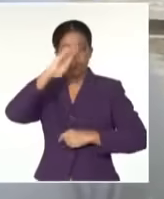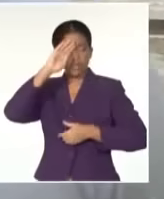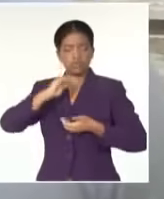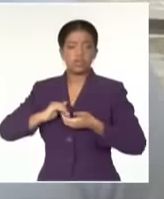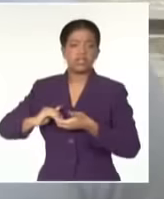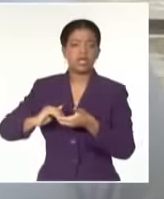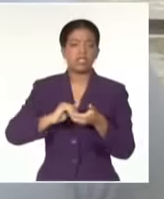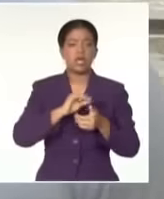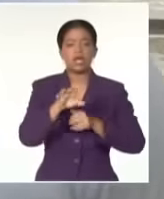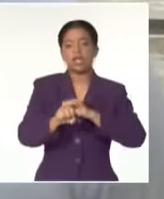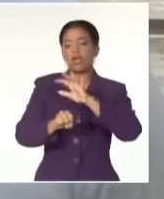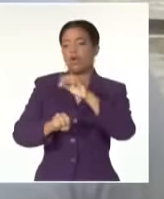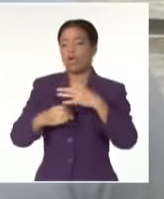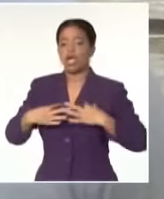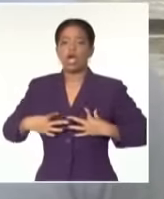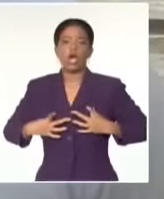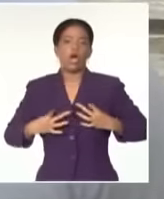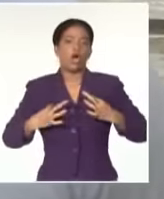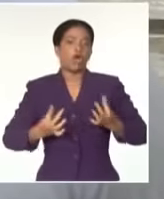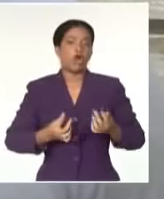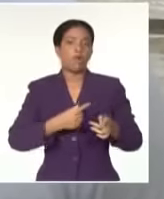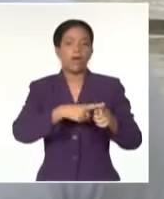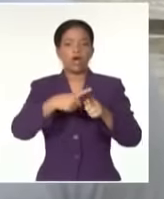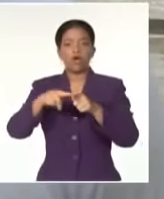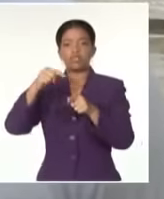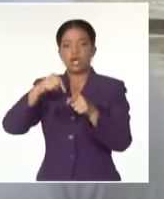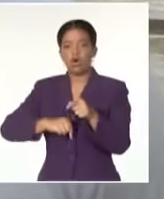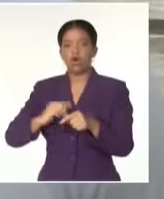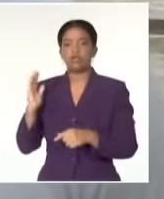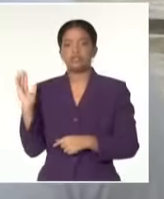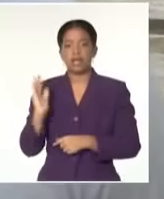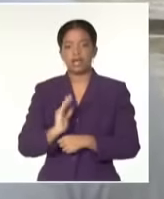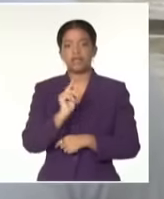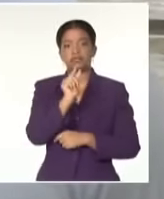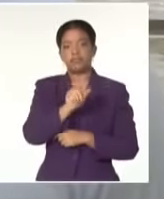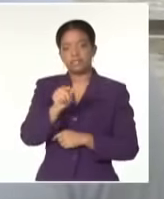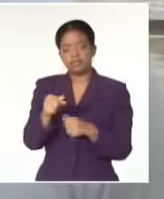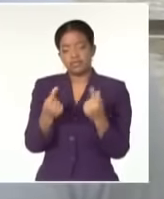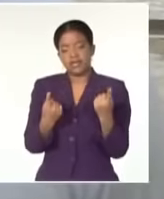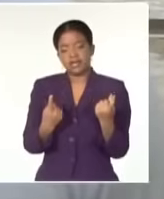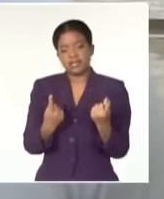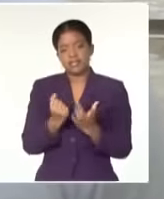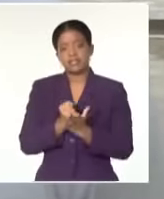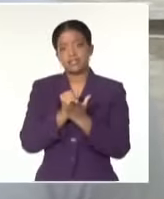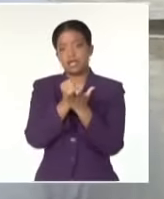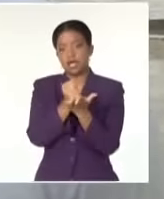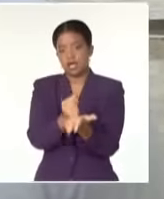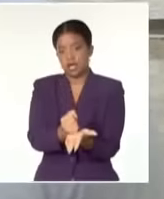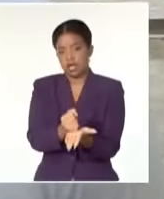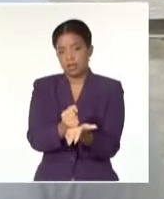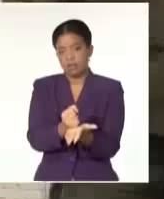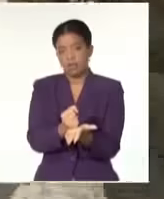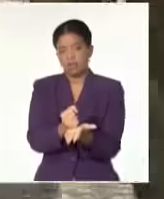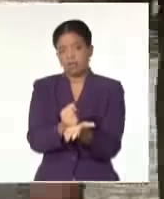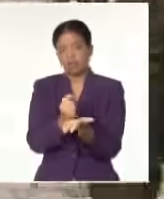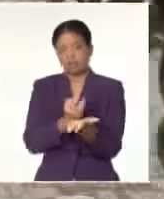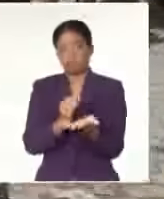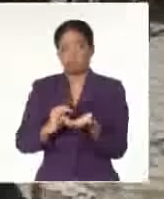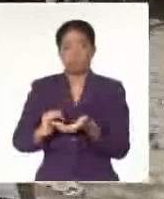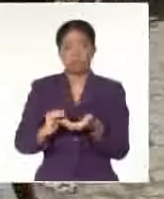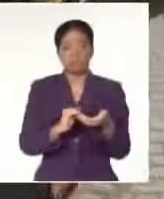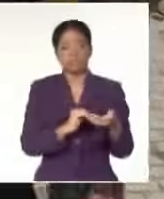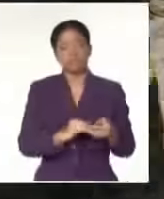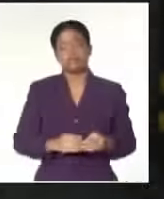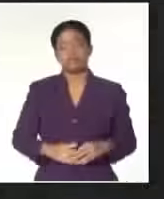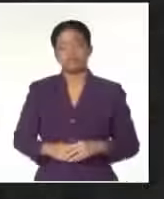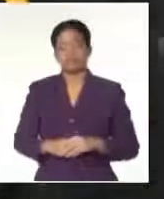varias ropas, varias prendas, y hoy las estamos trayendo aquí para estas personas que hoy necesitan del apoyo de nuestros compatriotas. Esta